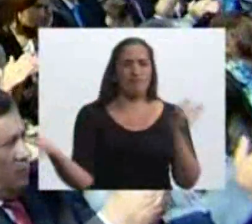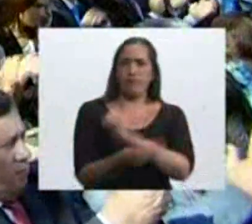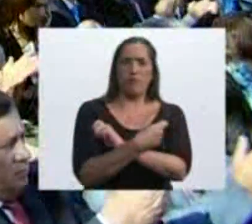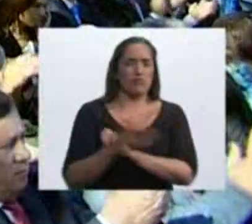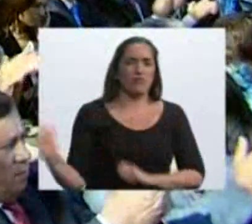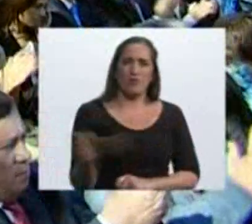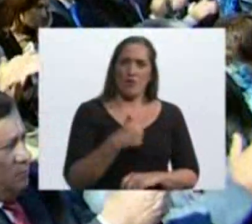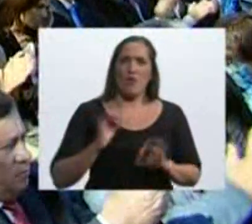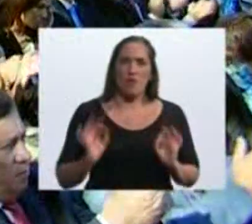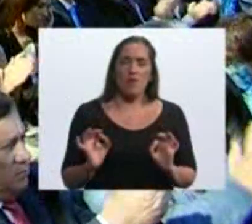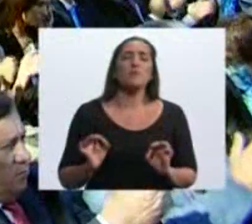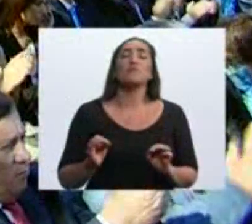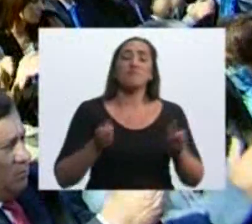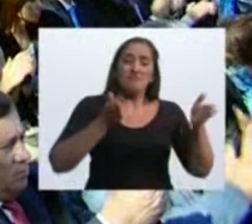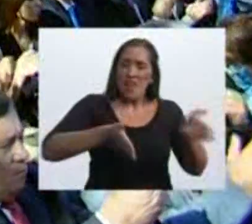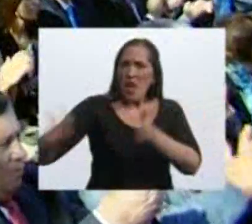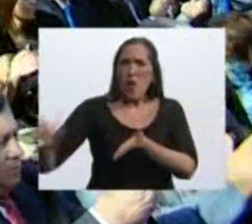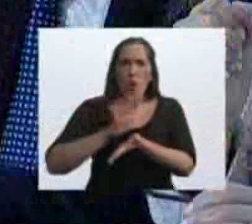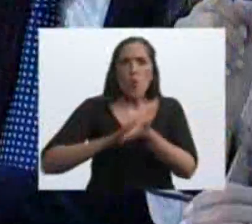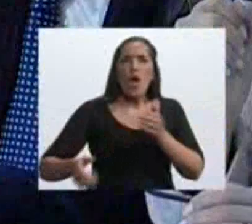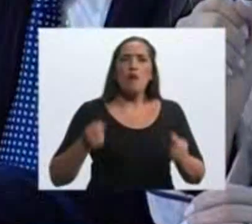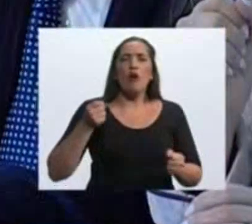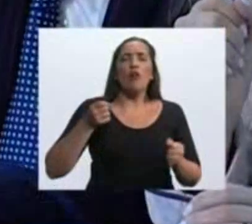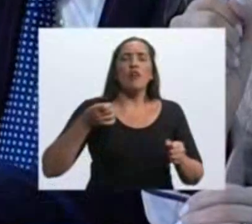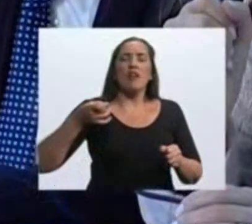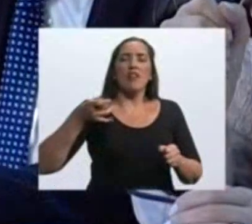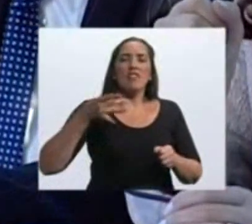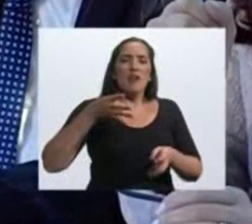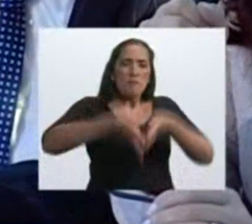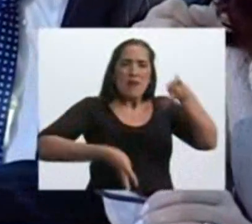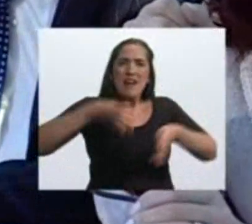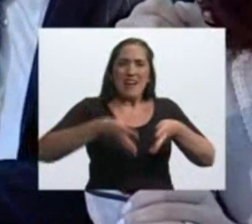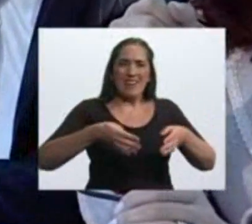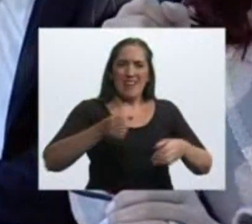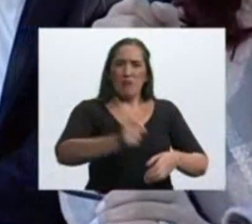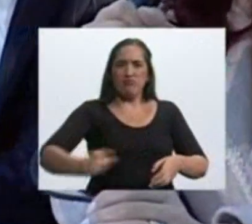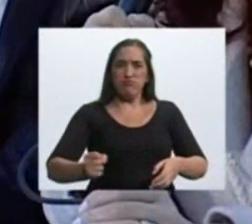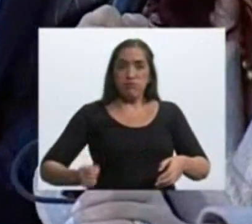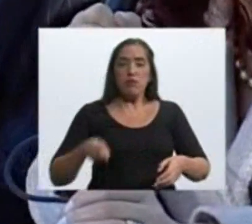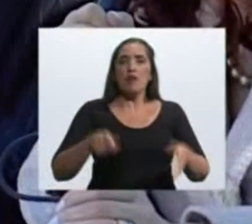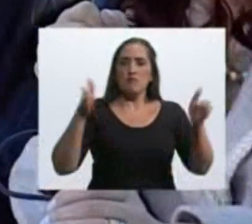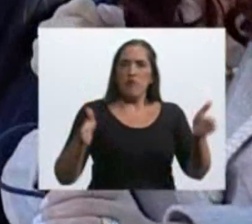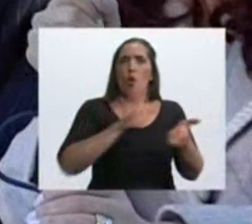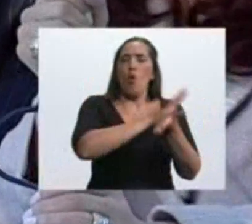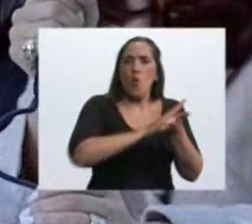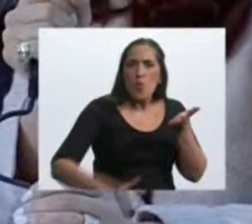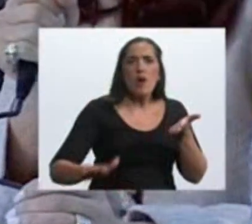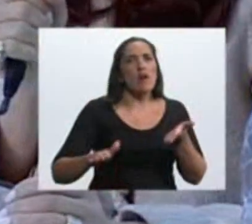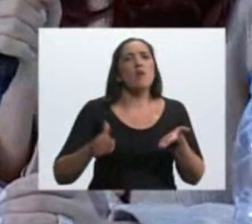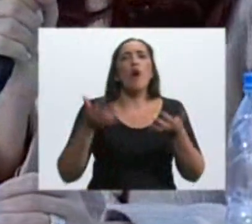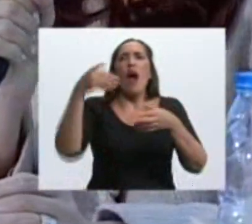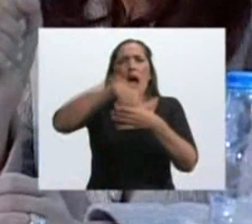nuevas, sus vagones nuevos, con nuevos sistemas de seguridad. Una